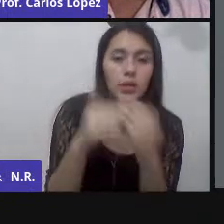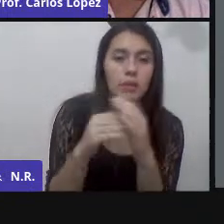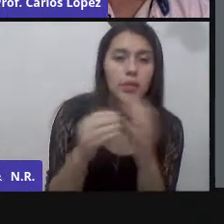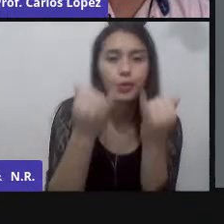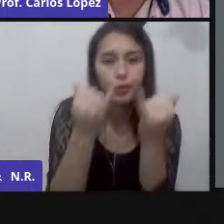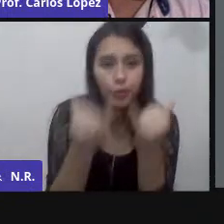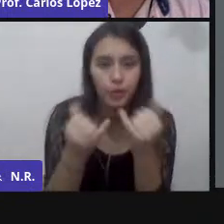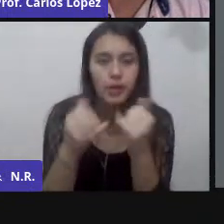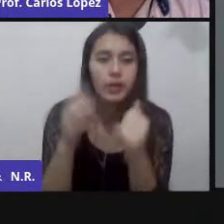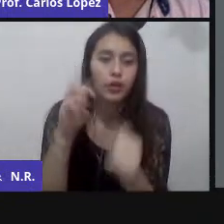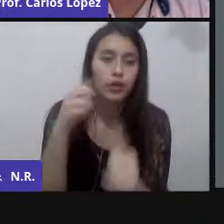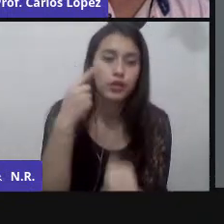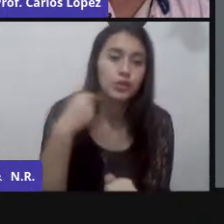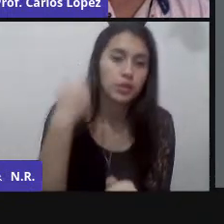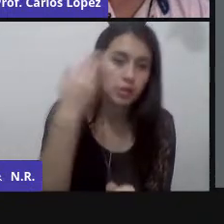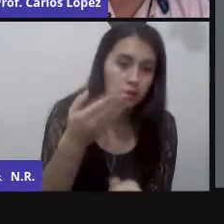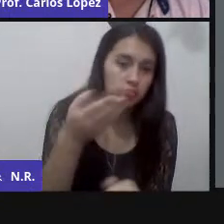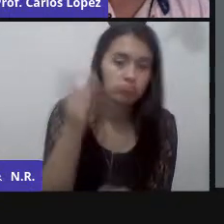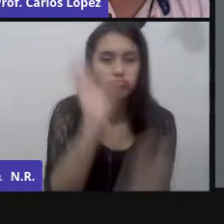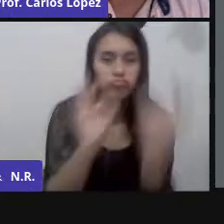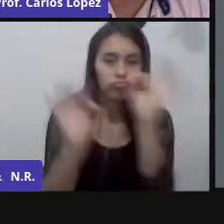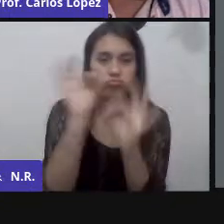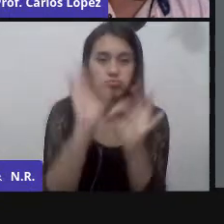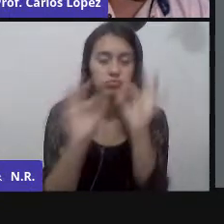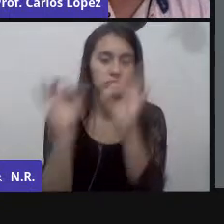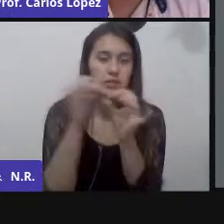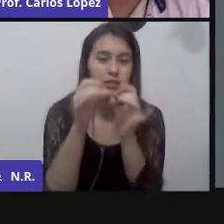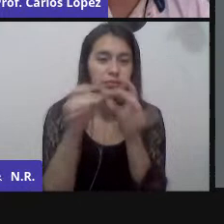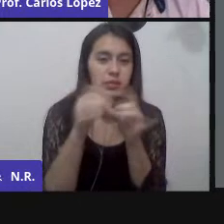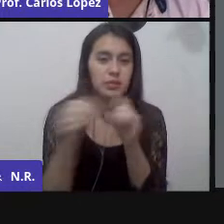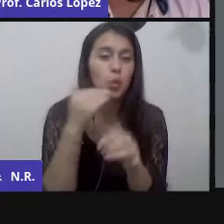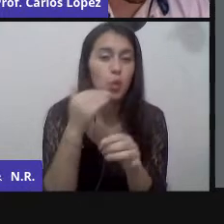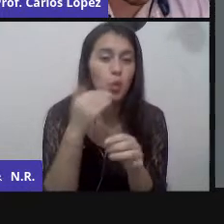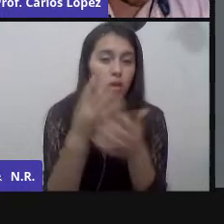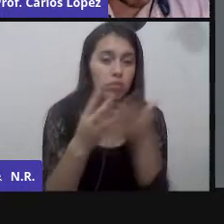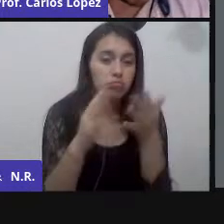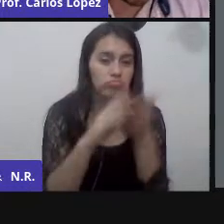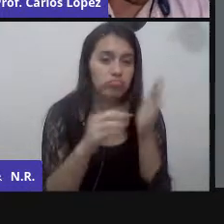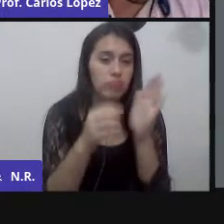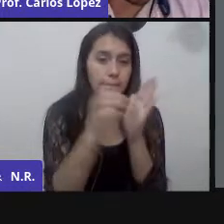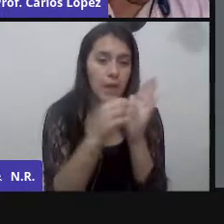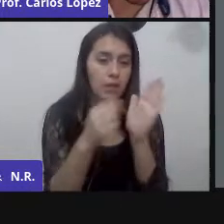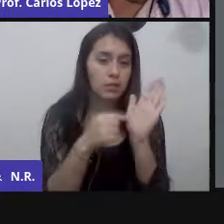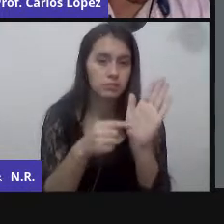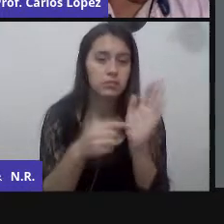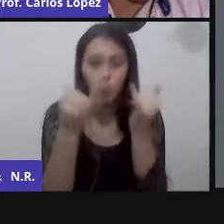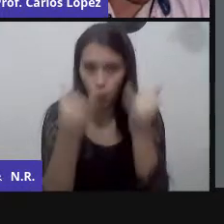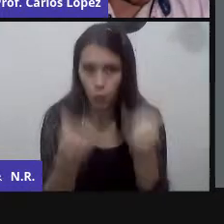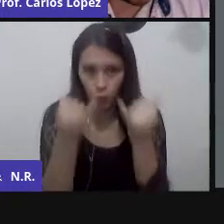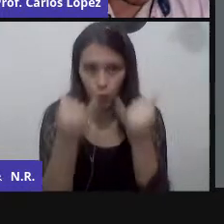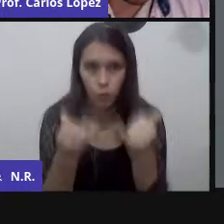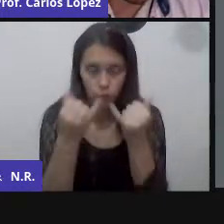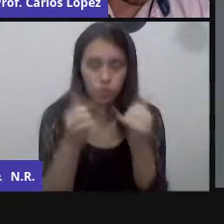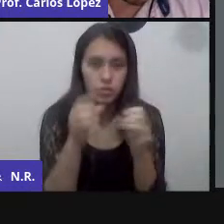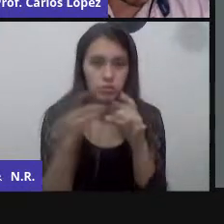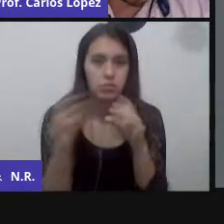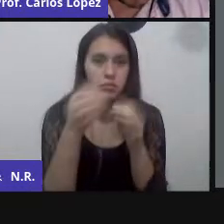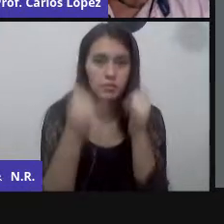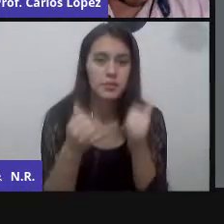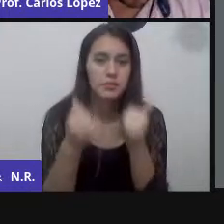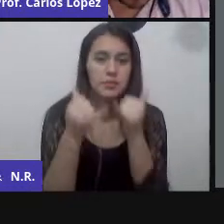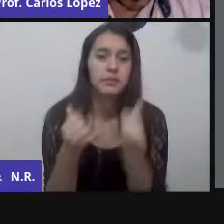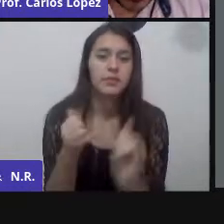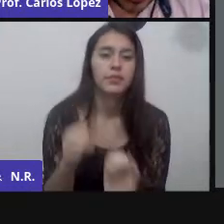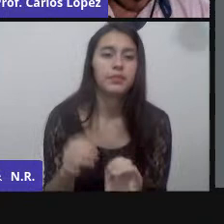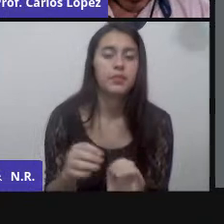de 8 días, tan, usted puede programar cuando lo quiera. Lo vamos a hacer justo para hoy, ¿sí? Hoy 2